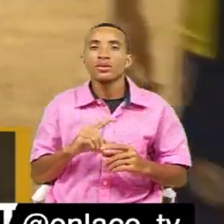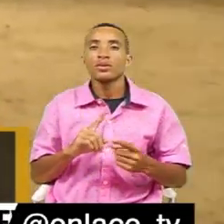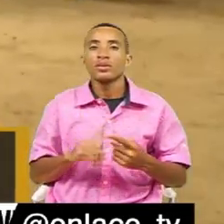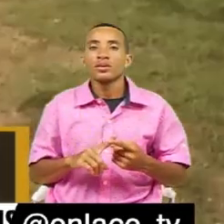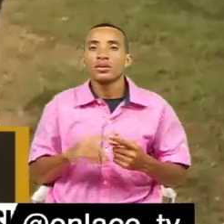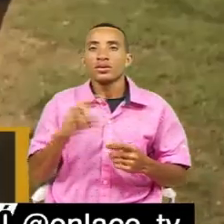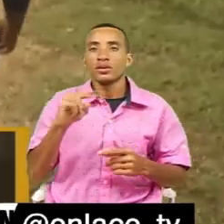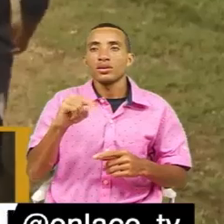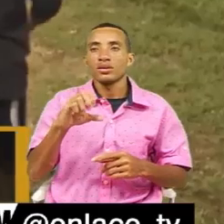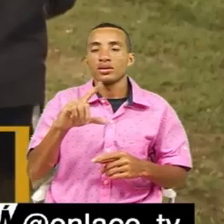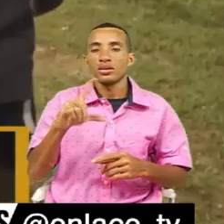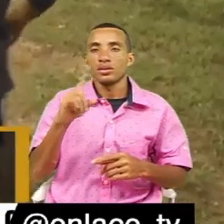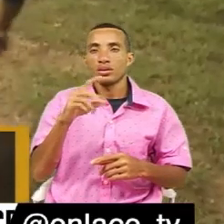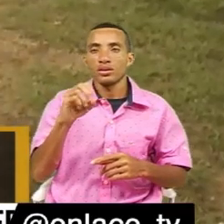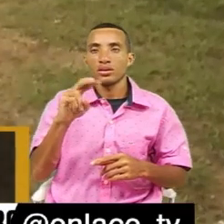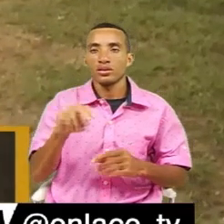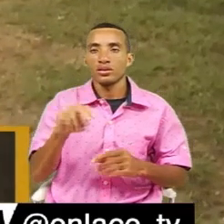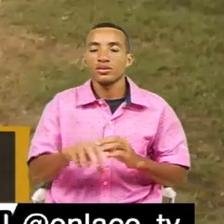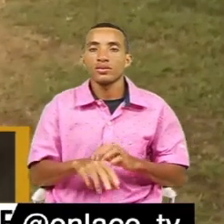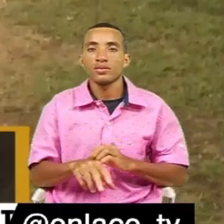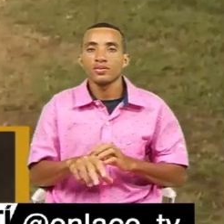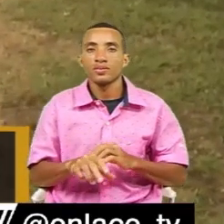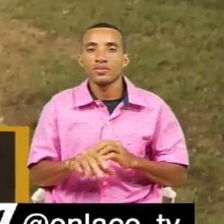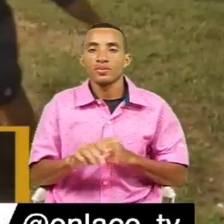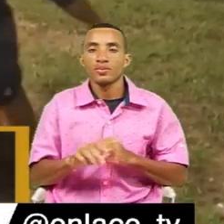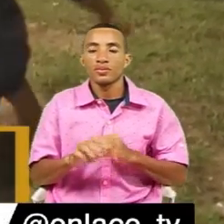formación desde los 6 años